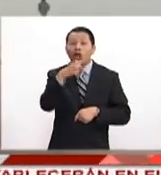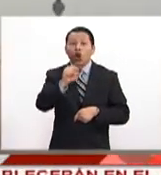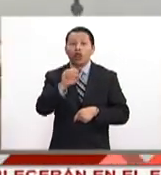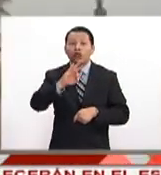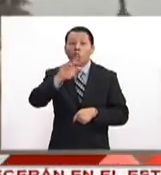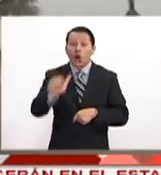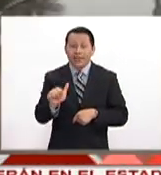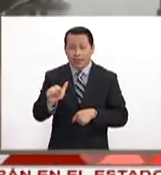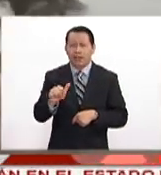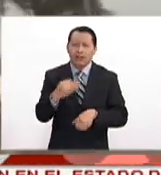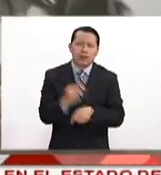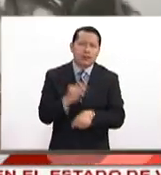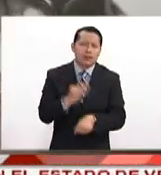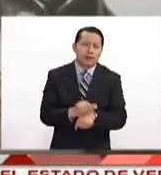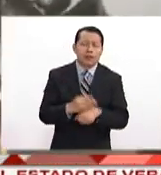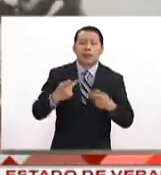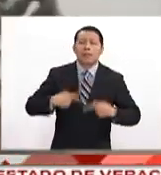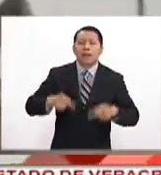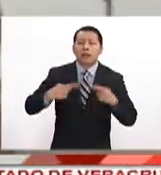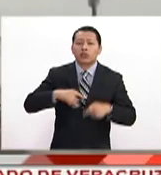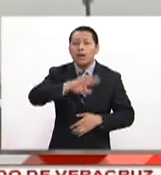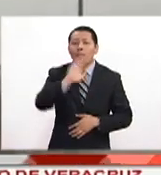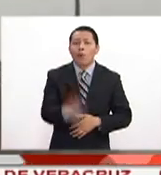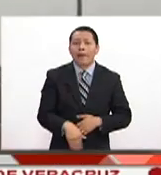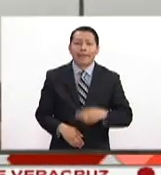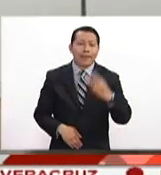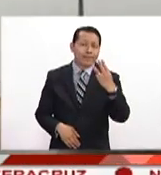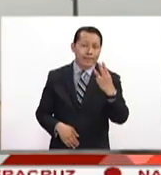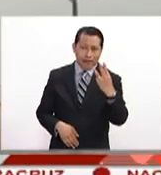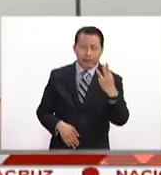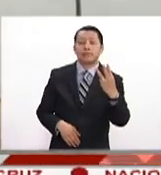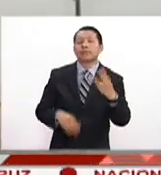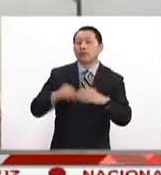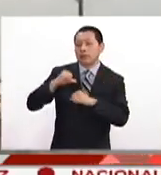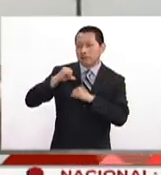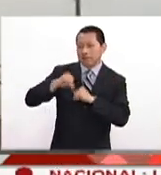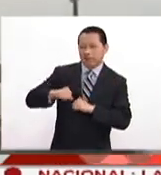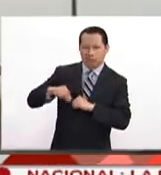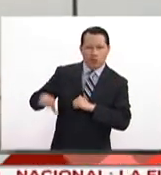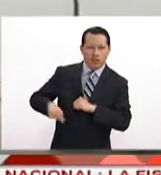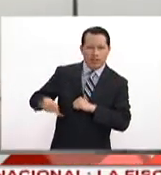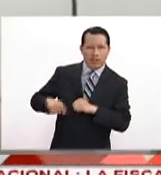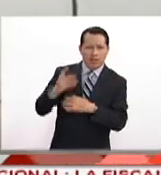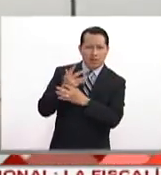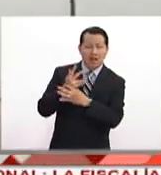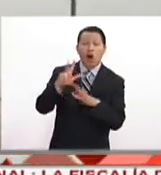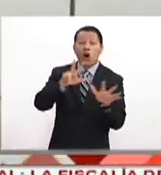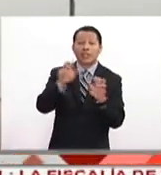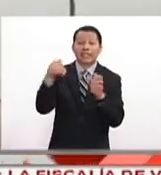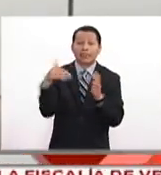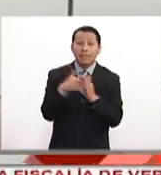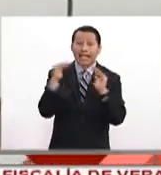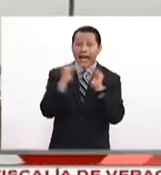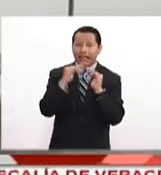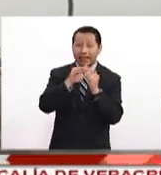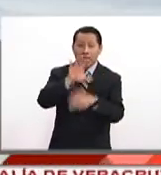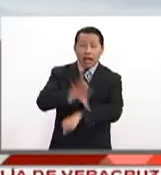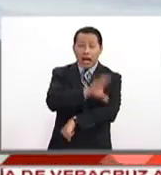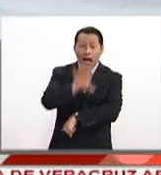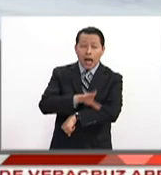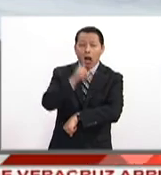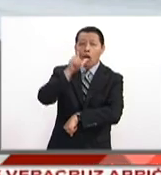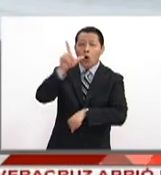hasta el momento es de 3 personas muertas. Las autoridades informaron que más de 800,000 viviendas se quedaron sin luz durante varias